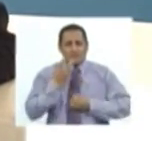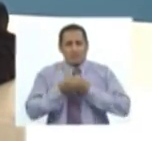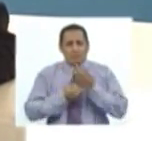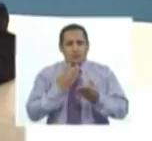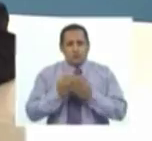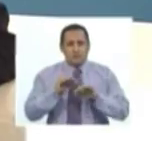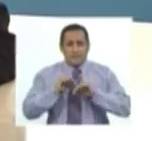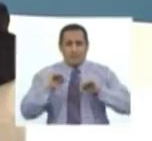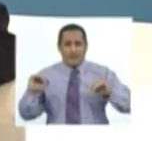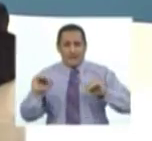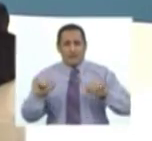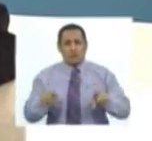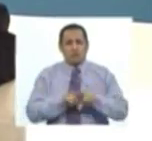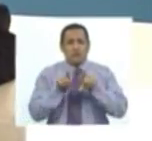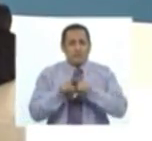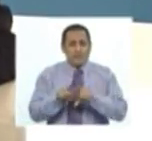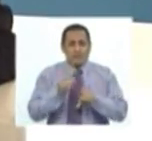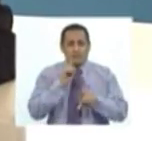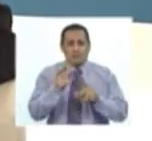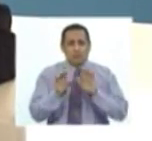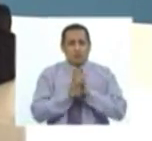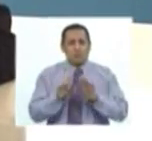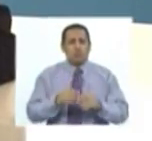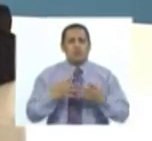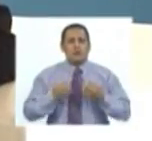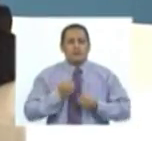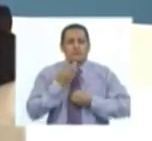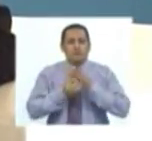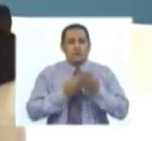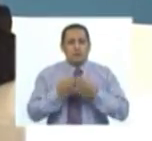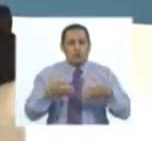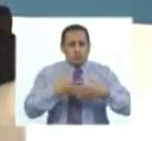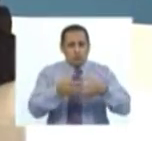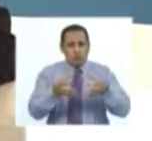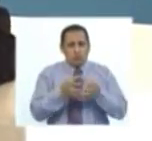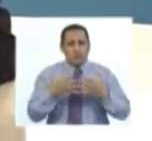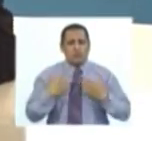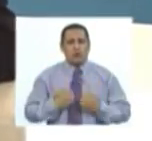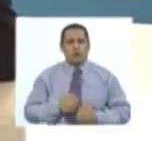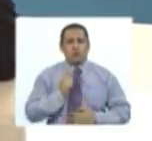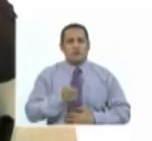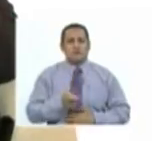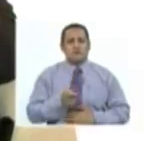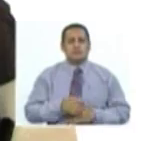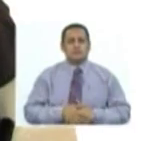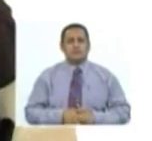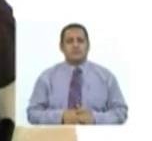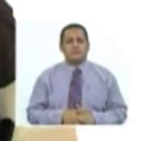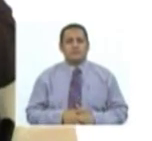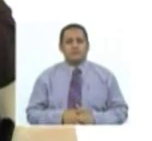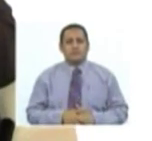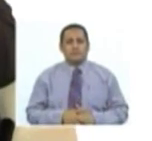por separado, independientes, o tiene que ser un pronunciamiento colectivo o grupal?